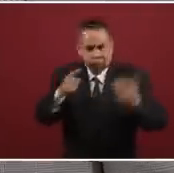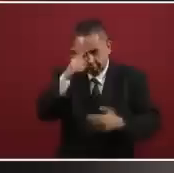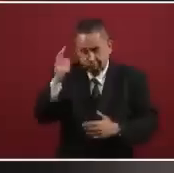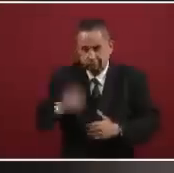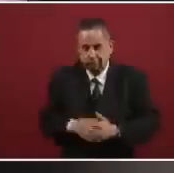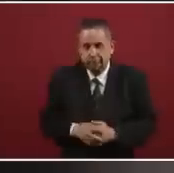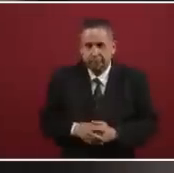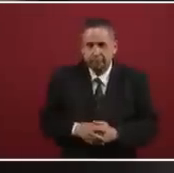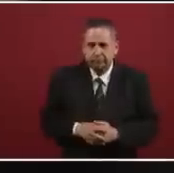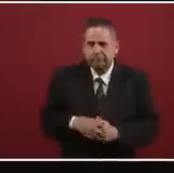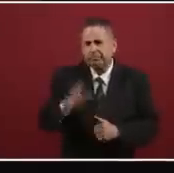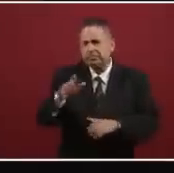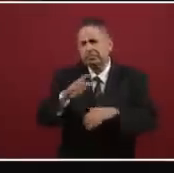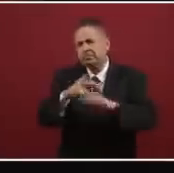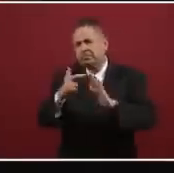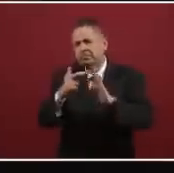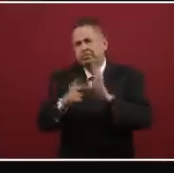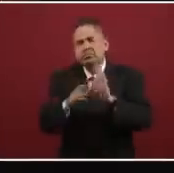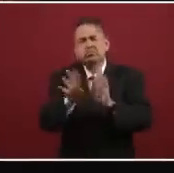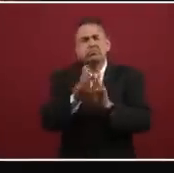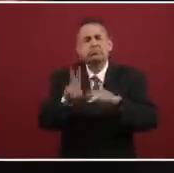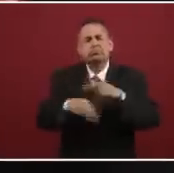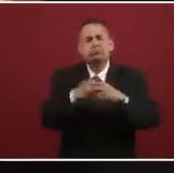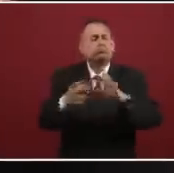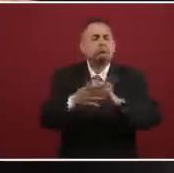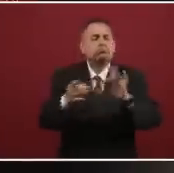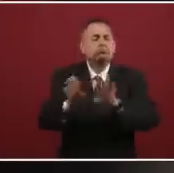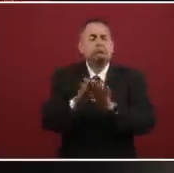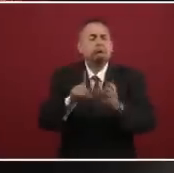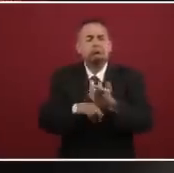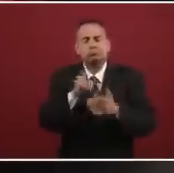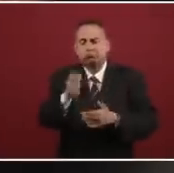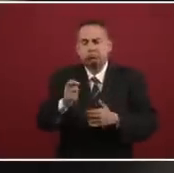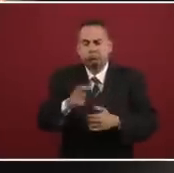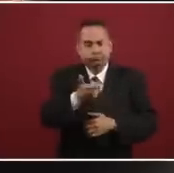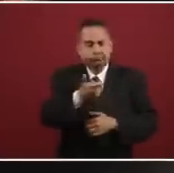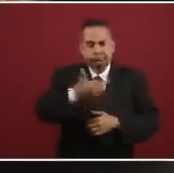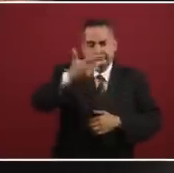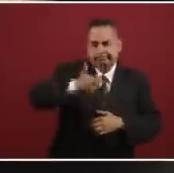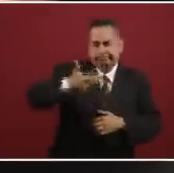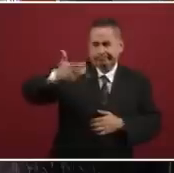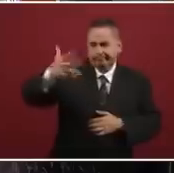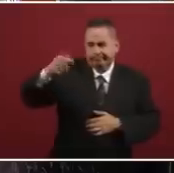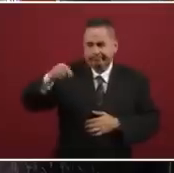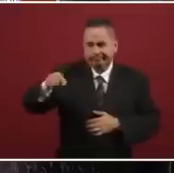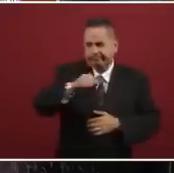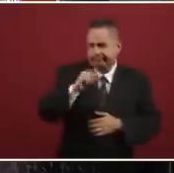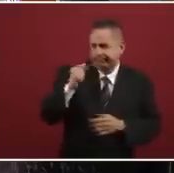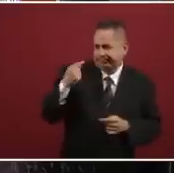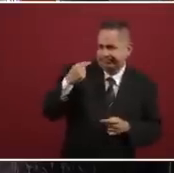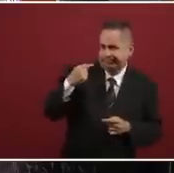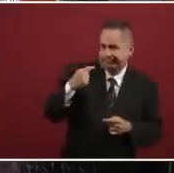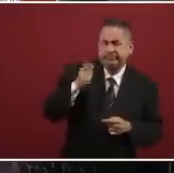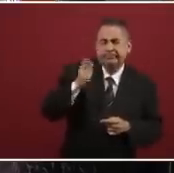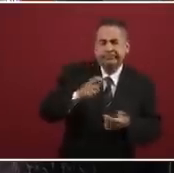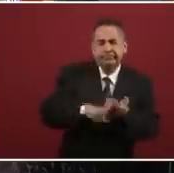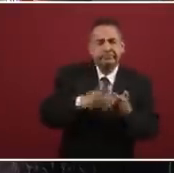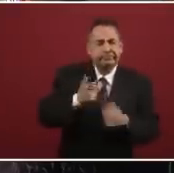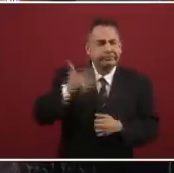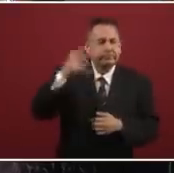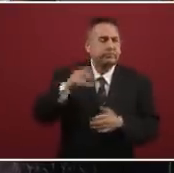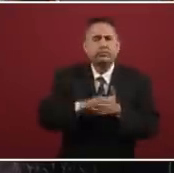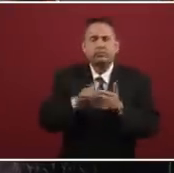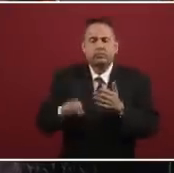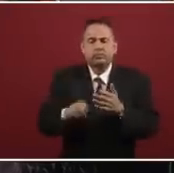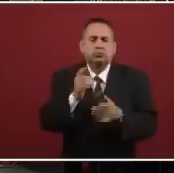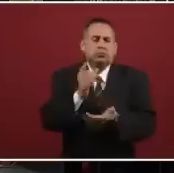Pero ¿qué medidas ustedes van a tomar? Porque toda esta alza de precios no es de hace algunos días y no solamente es, por